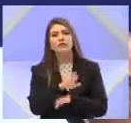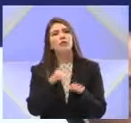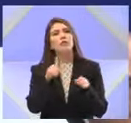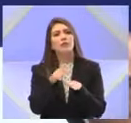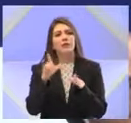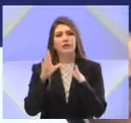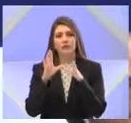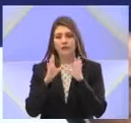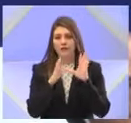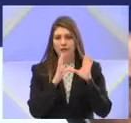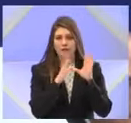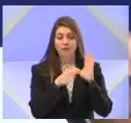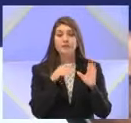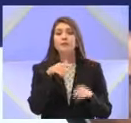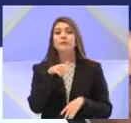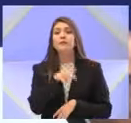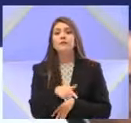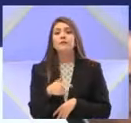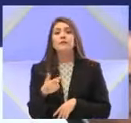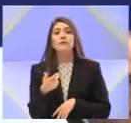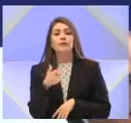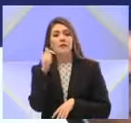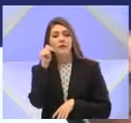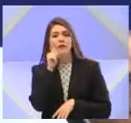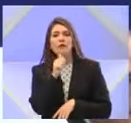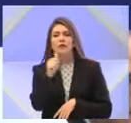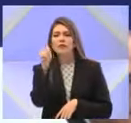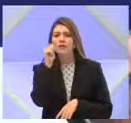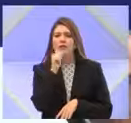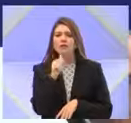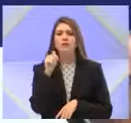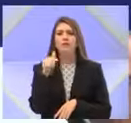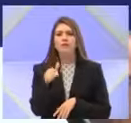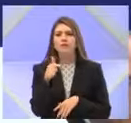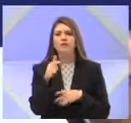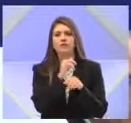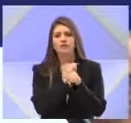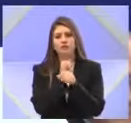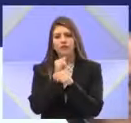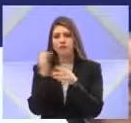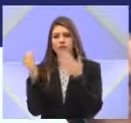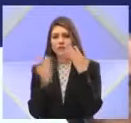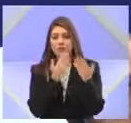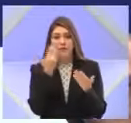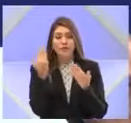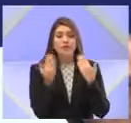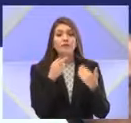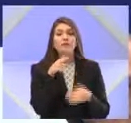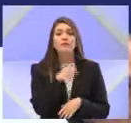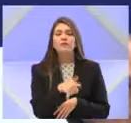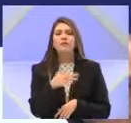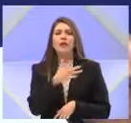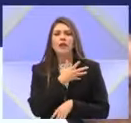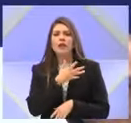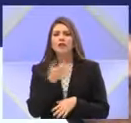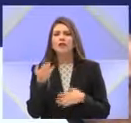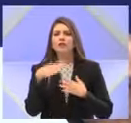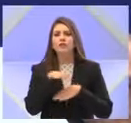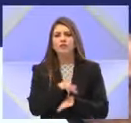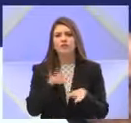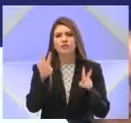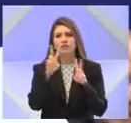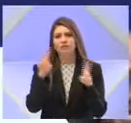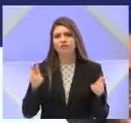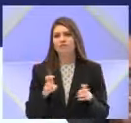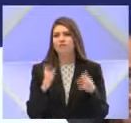ellos siempre se ha dicho que los académicos en general están en temas muy elevados